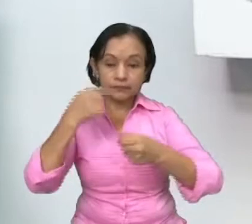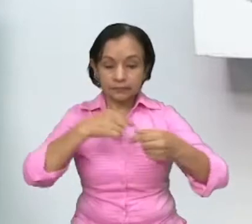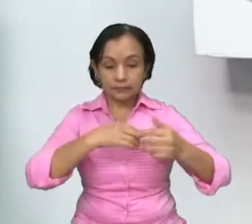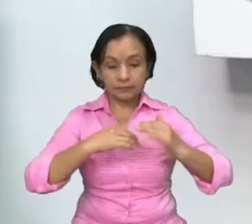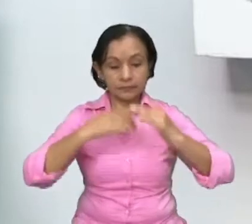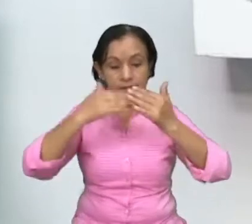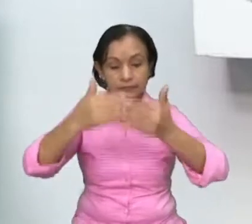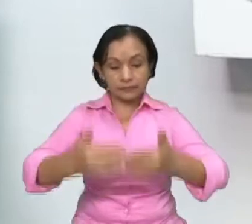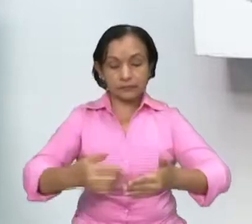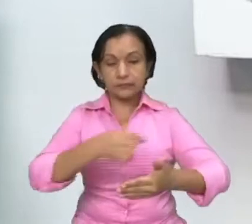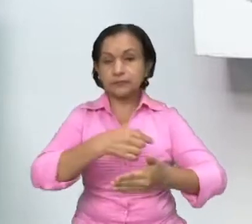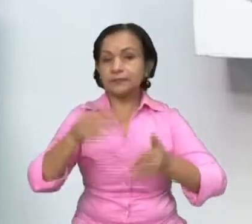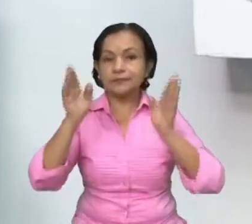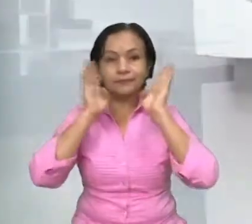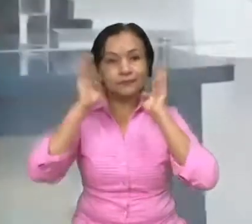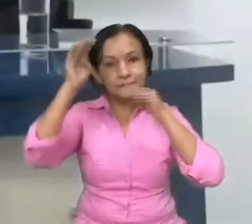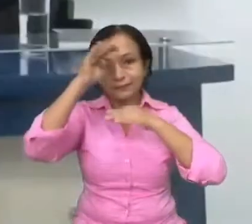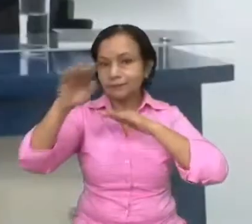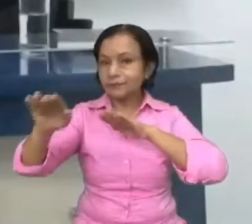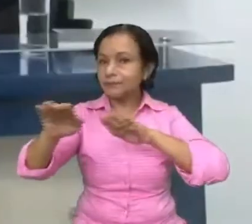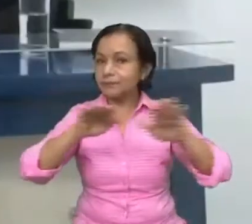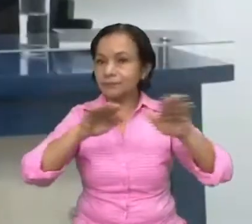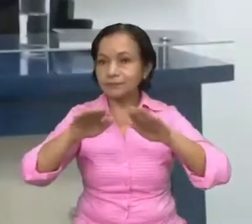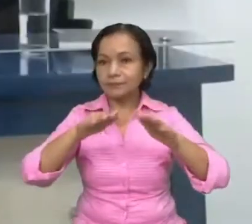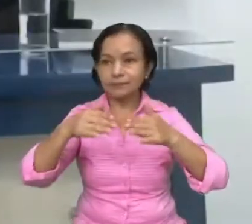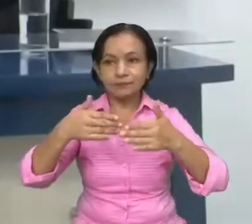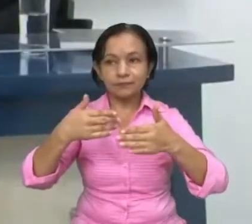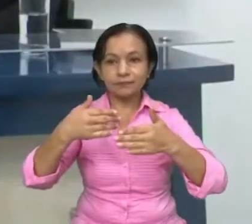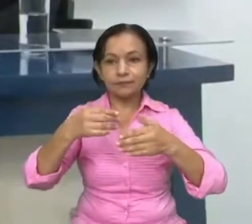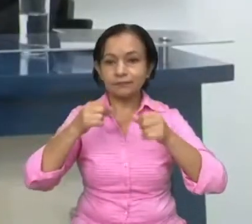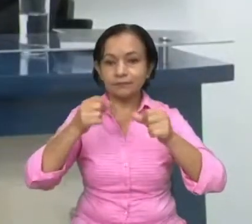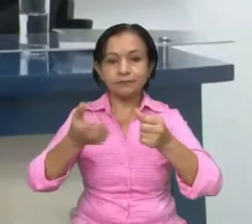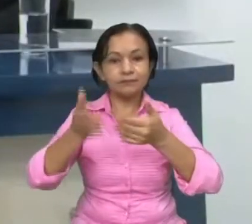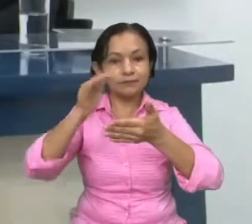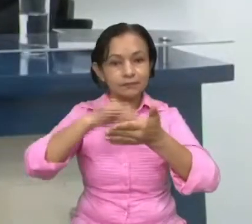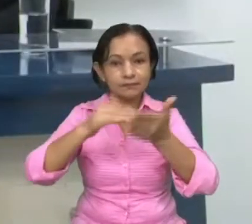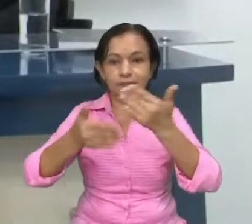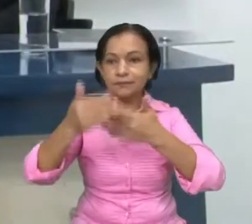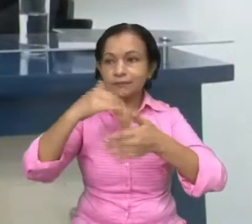cirugía, estos centros privados no pueden estar haciendo cirugías de manera continua.